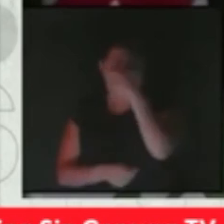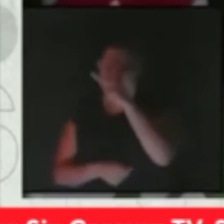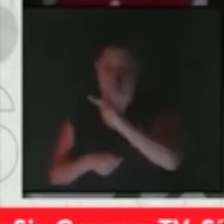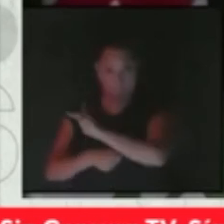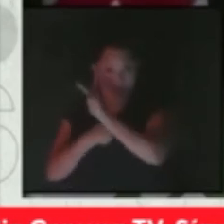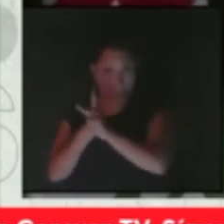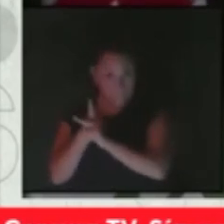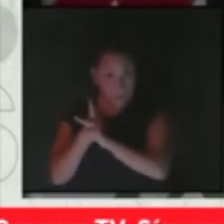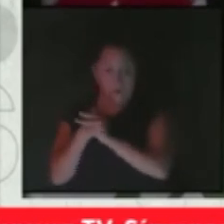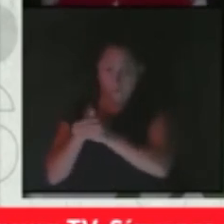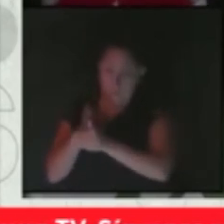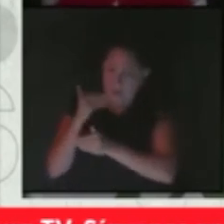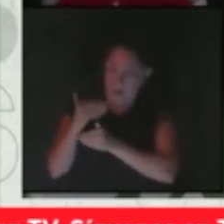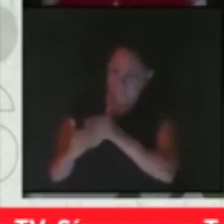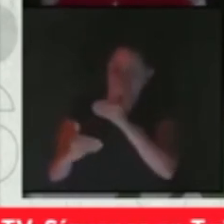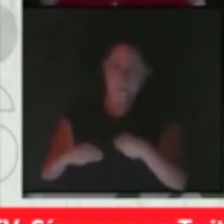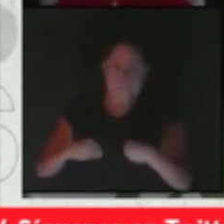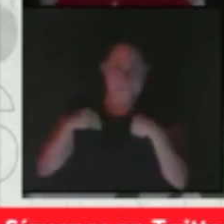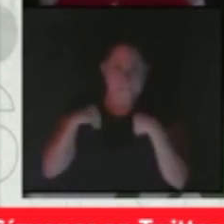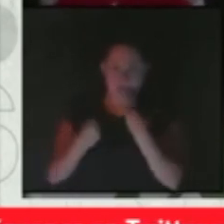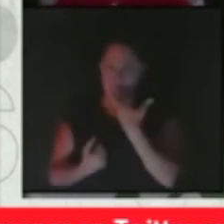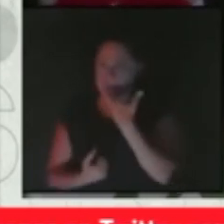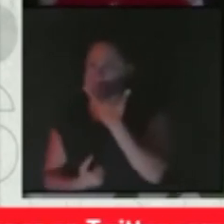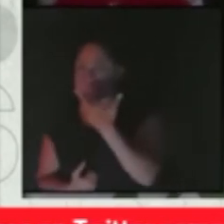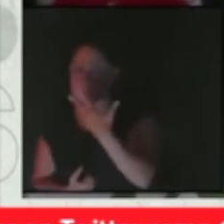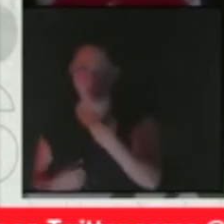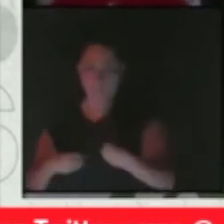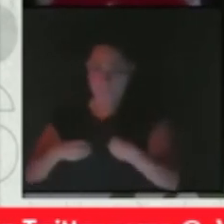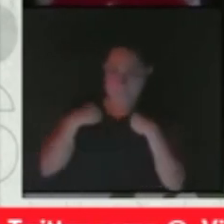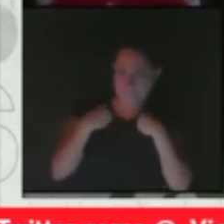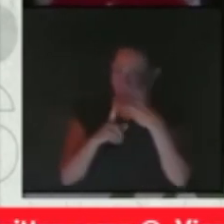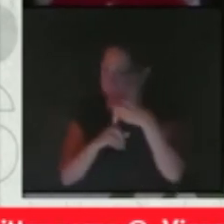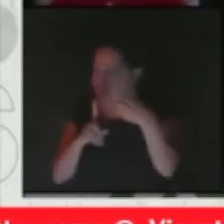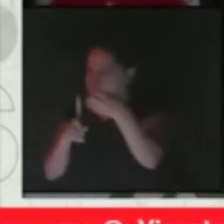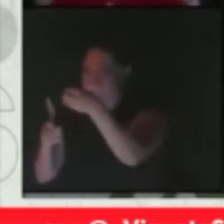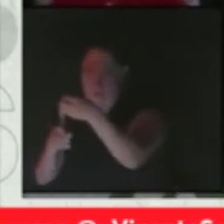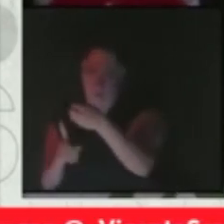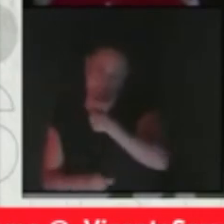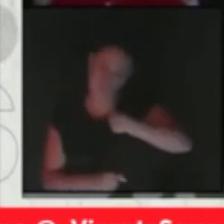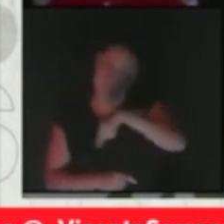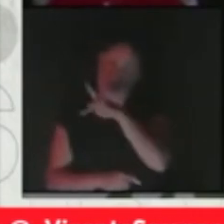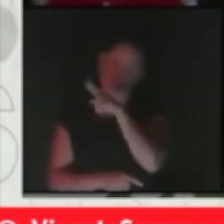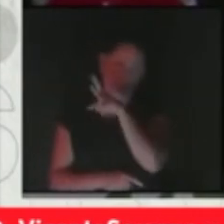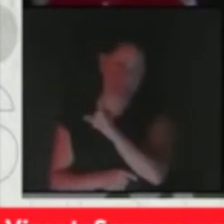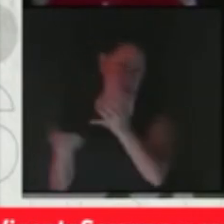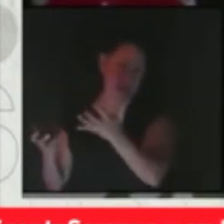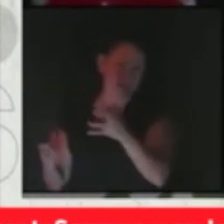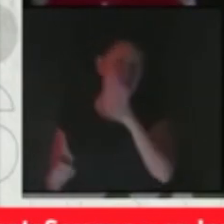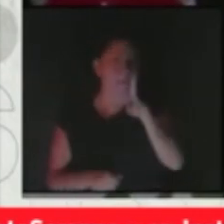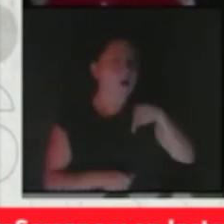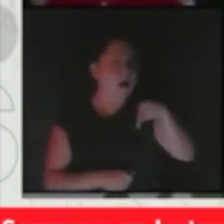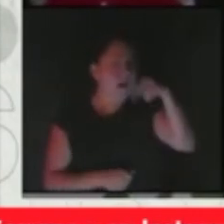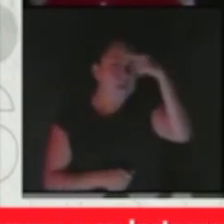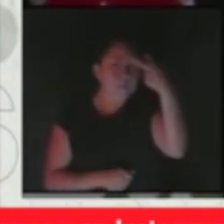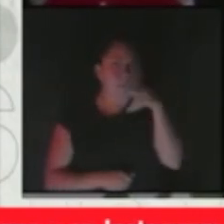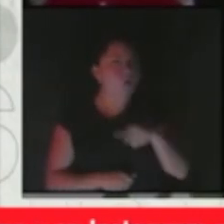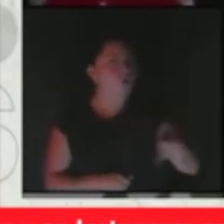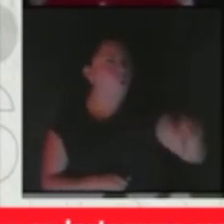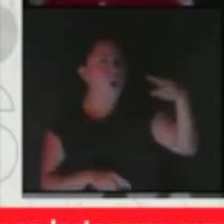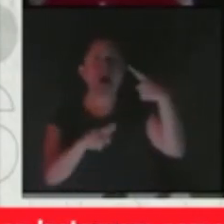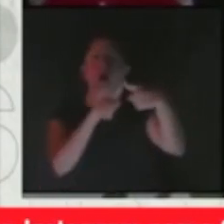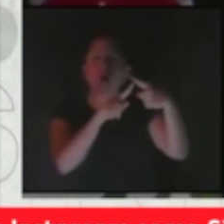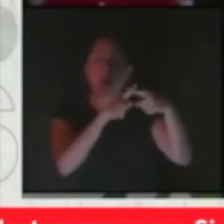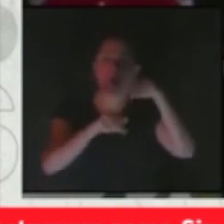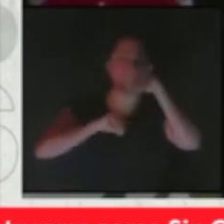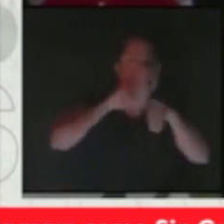construimos desde el poder. En México nadie ha hecho más que los gobiernos del PRI. En México y